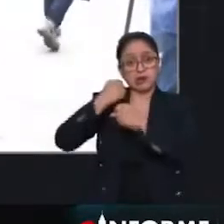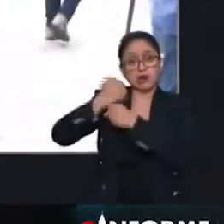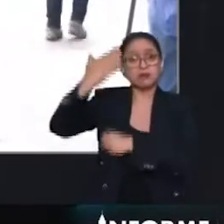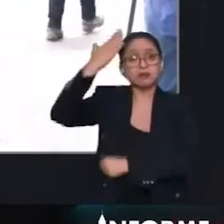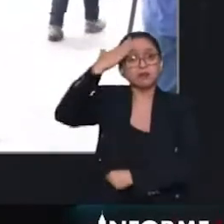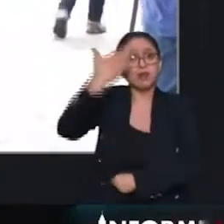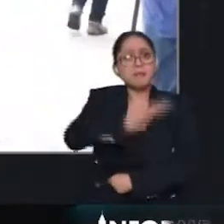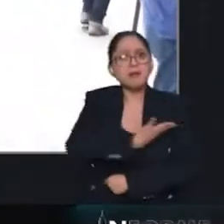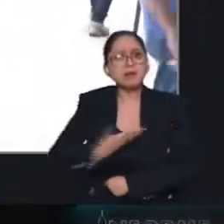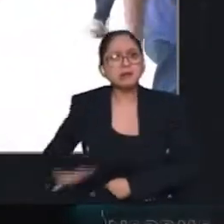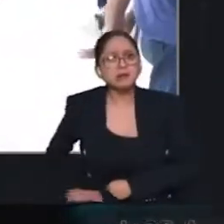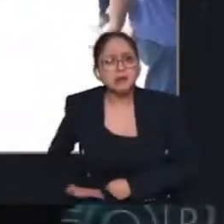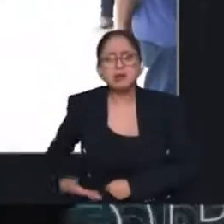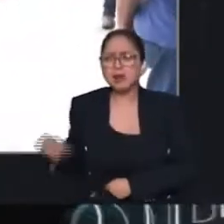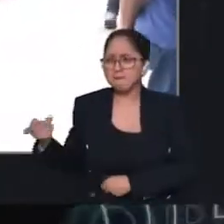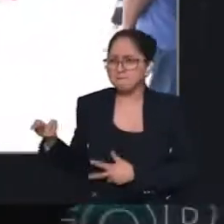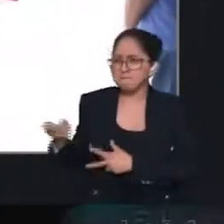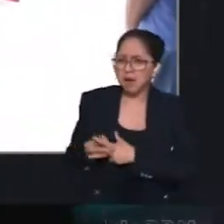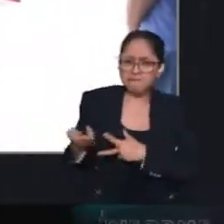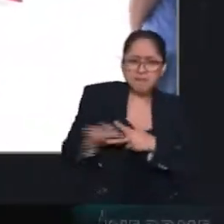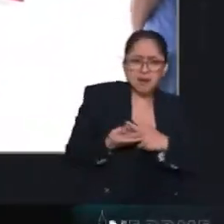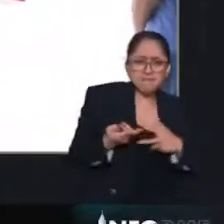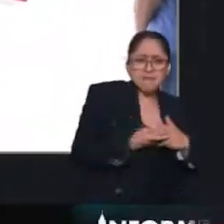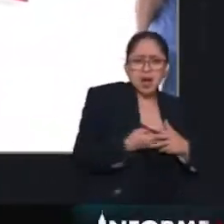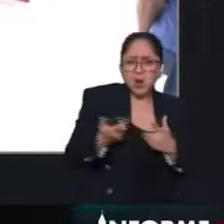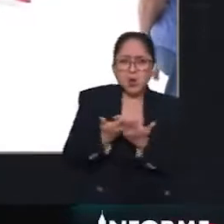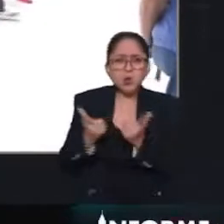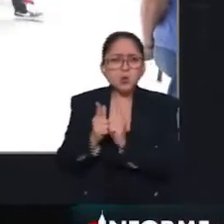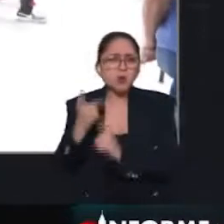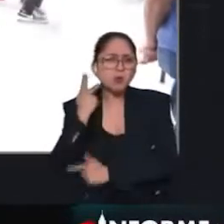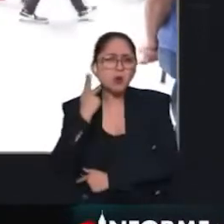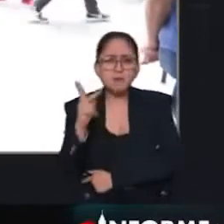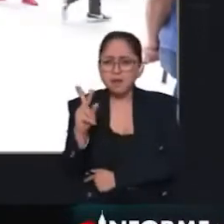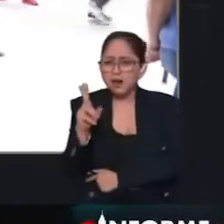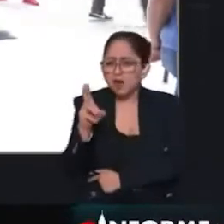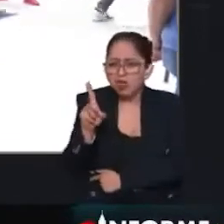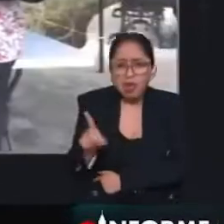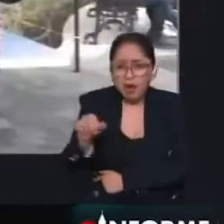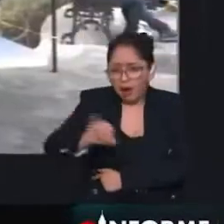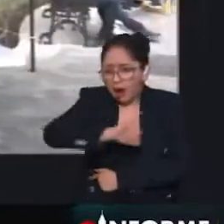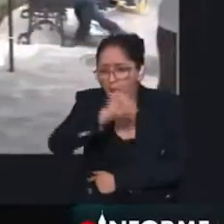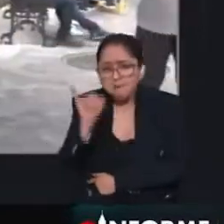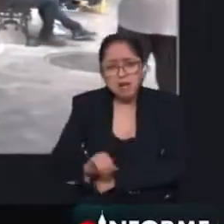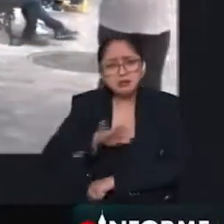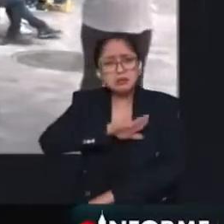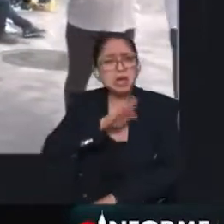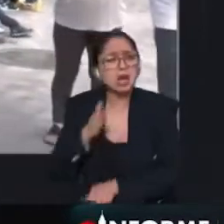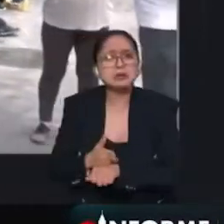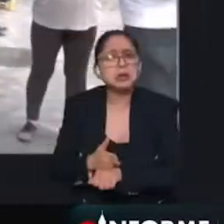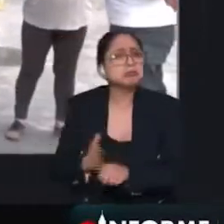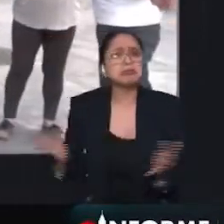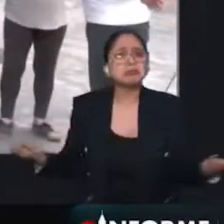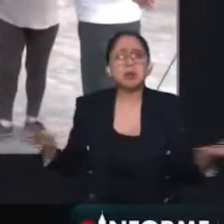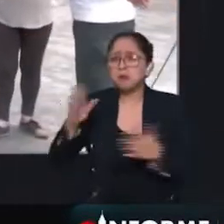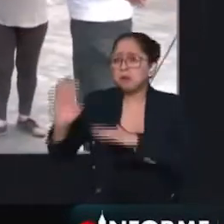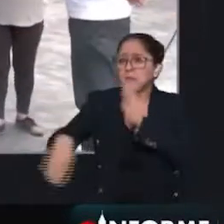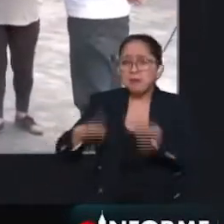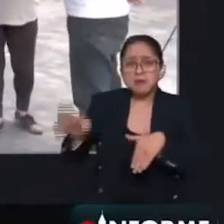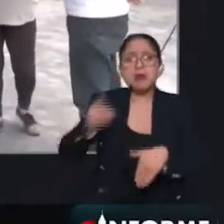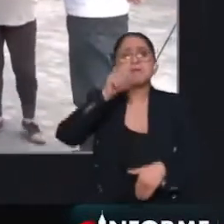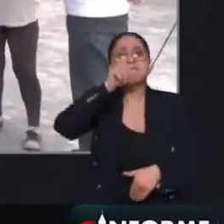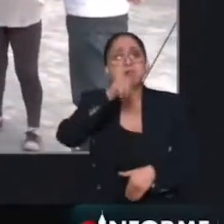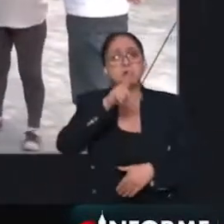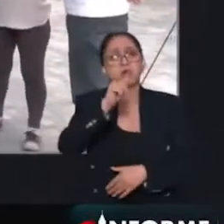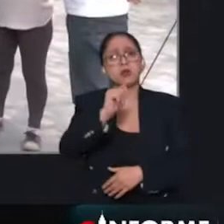hubo una matanza de perredistas que nunca fue castigada. Se echó a andar, entre otras cosas, el Tratado de